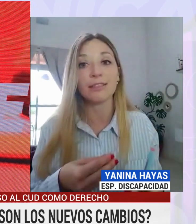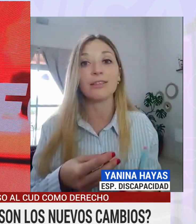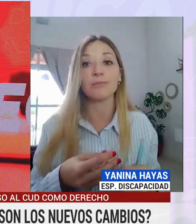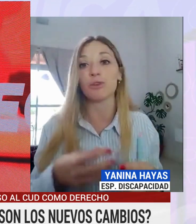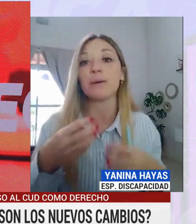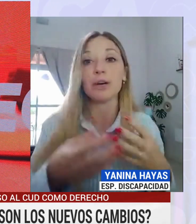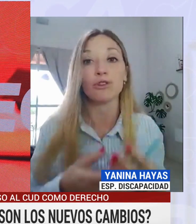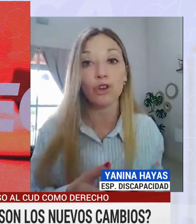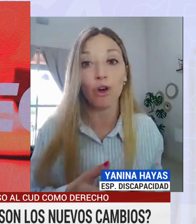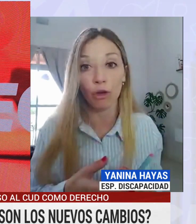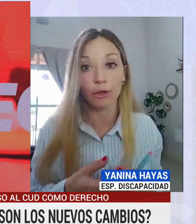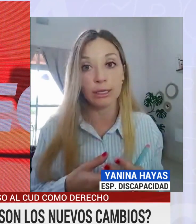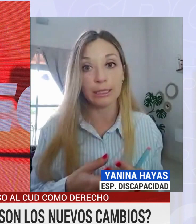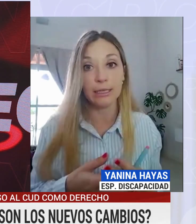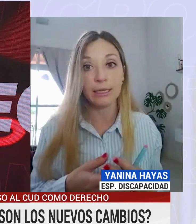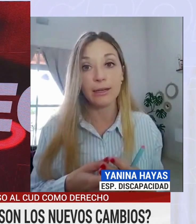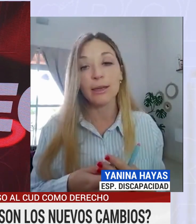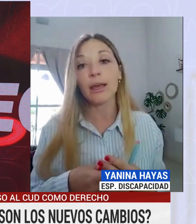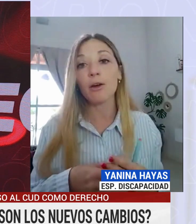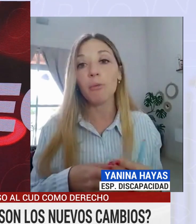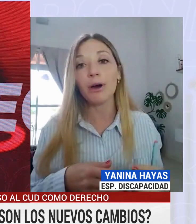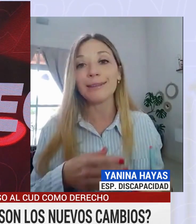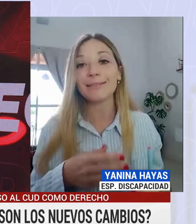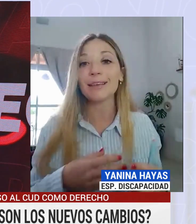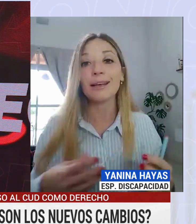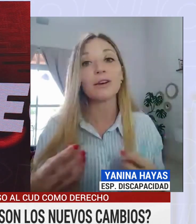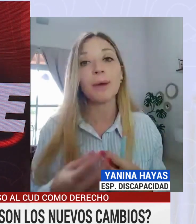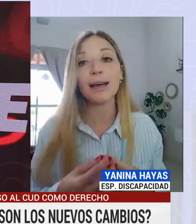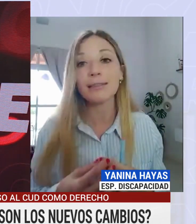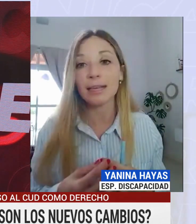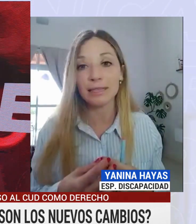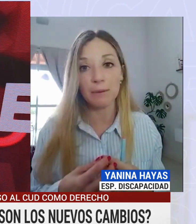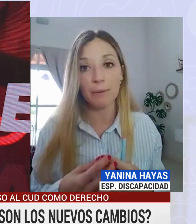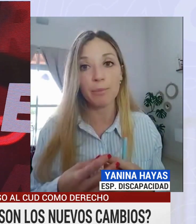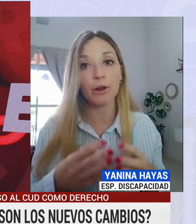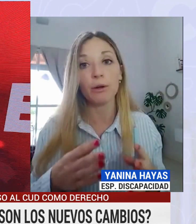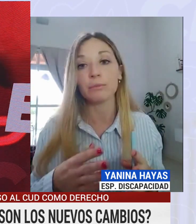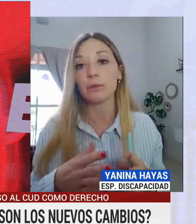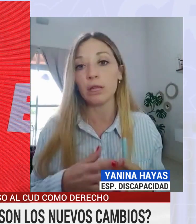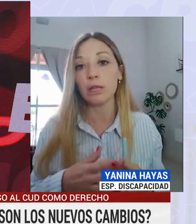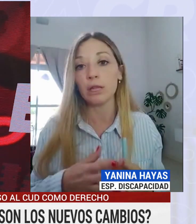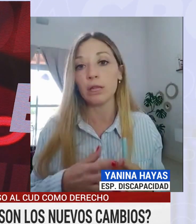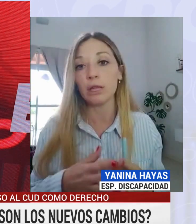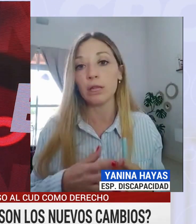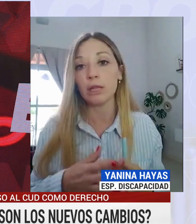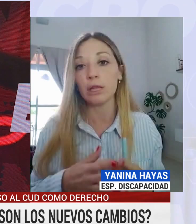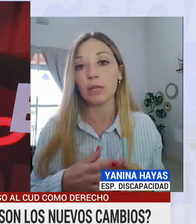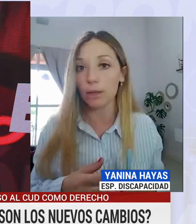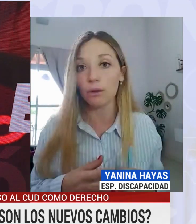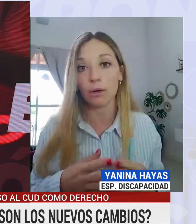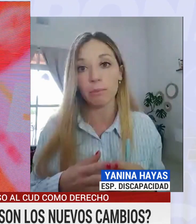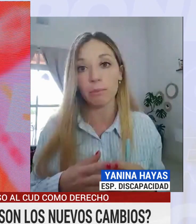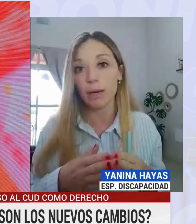requisitos, vos ya vas con todo, ¿sí? Es como tratar de hacerlo más accesible, pero, digo, la junta va a seguir